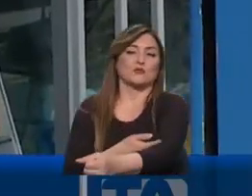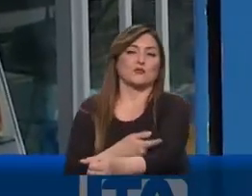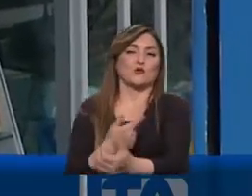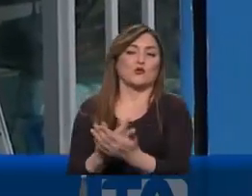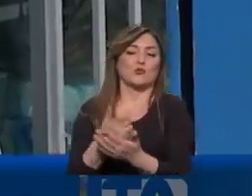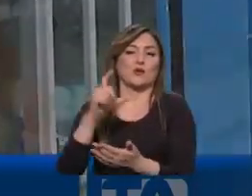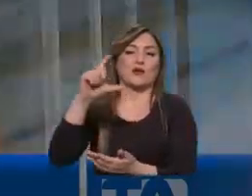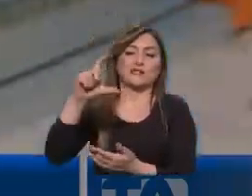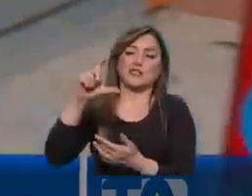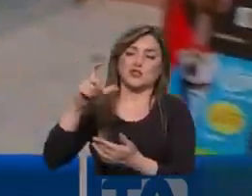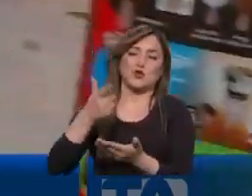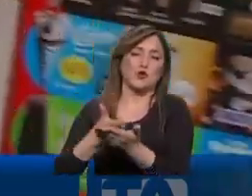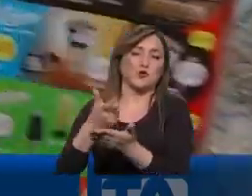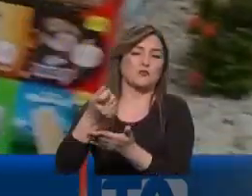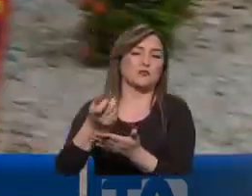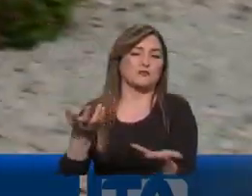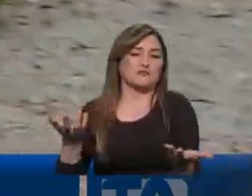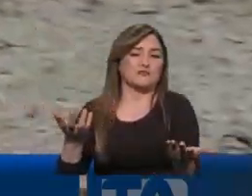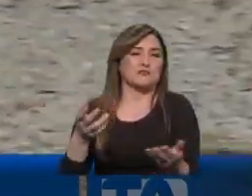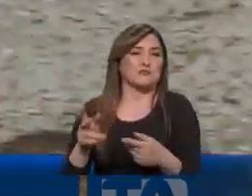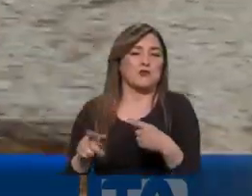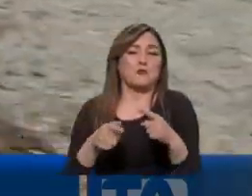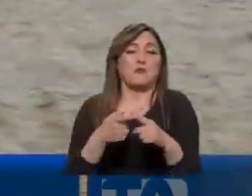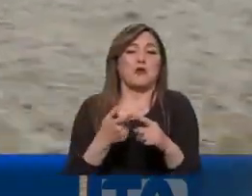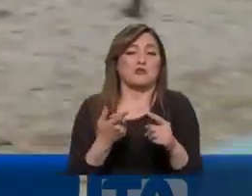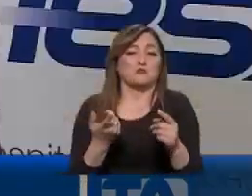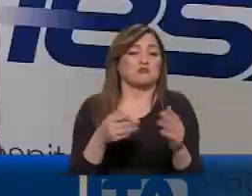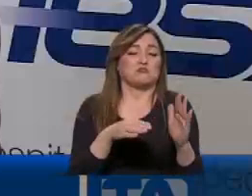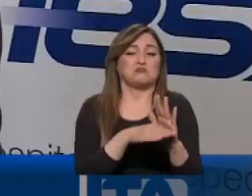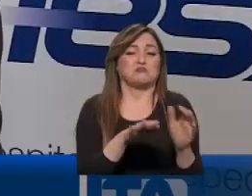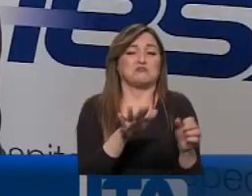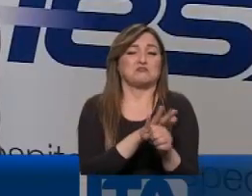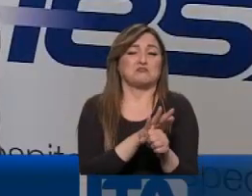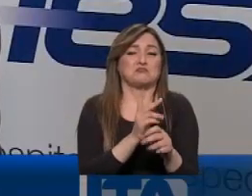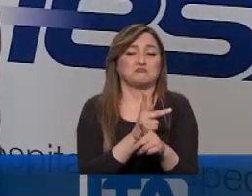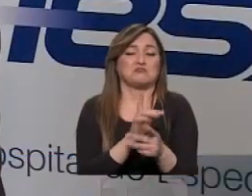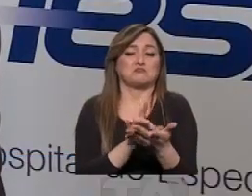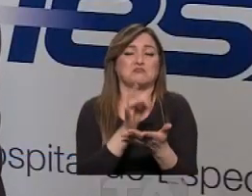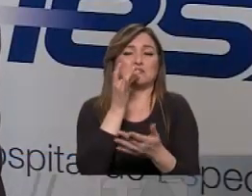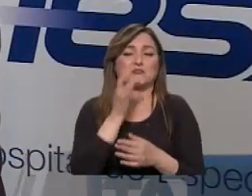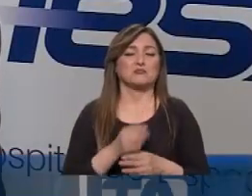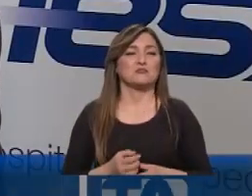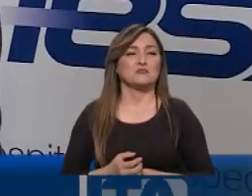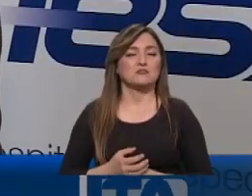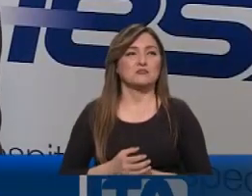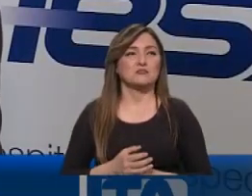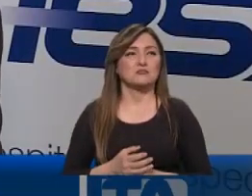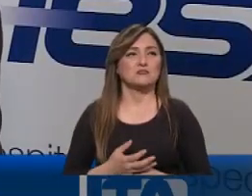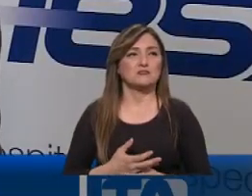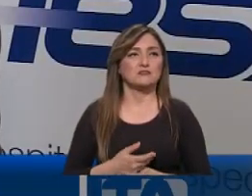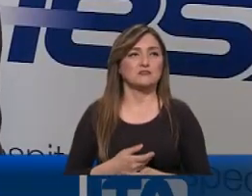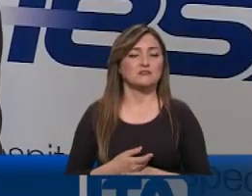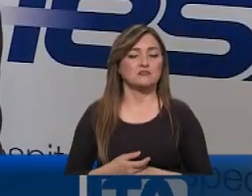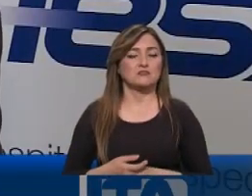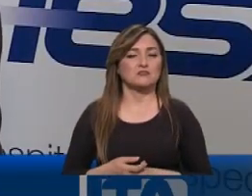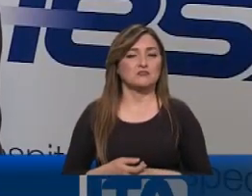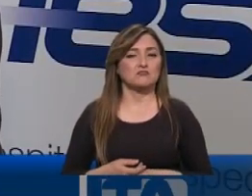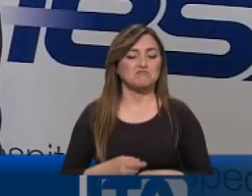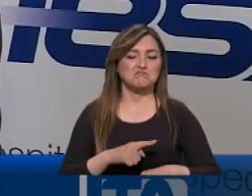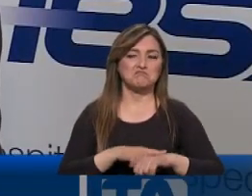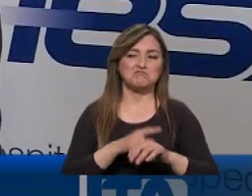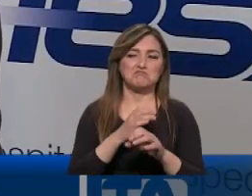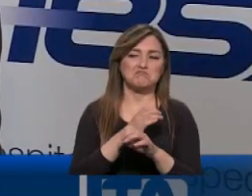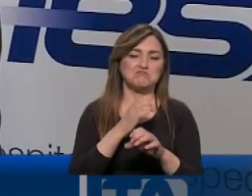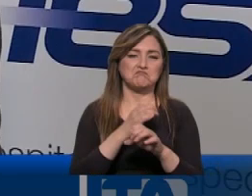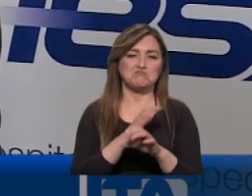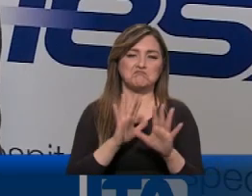jeringas. ¿Cuándo se podría sentir el abastecimiento de medicinas? Mire, yo creo que en tiempo,